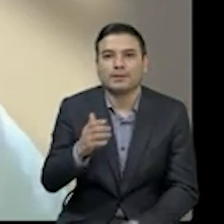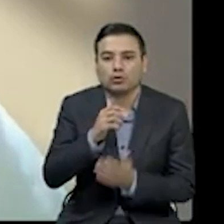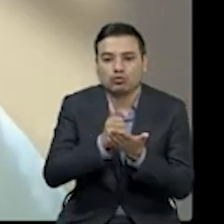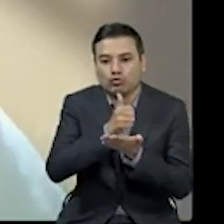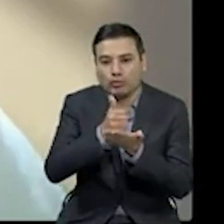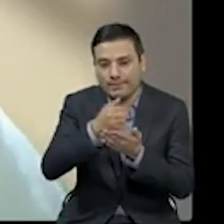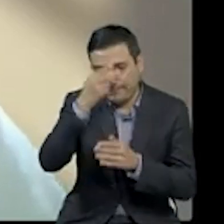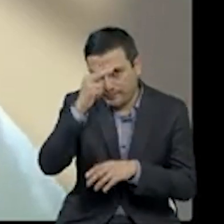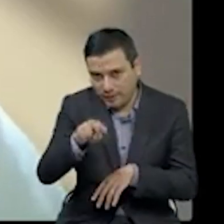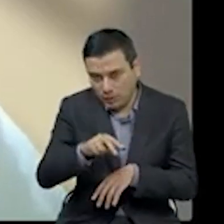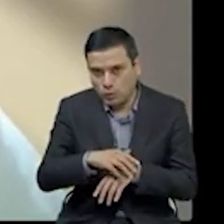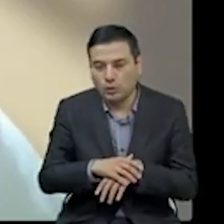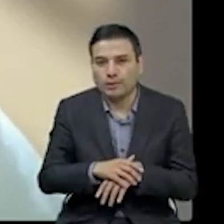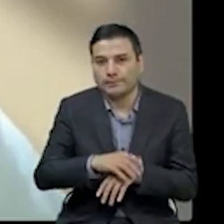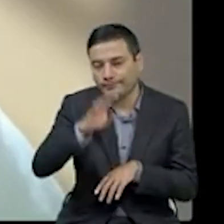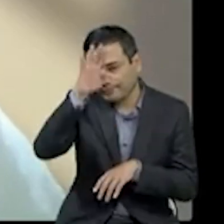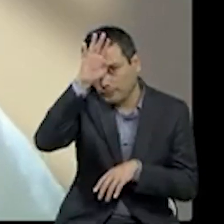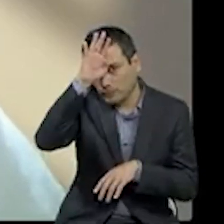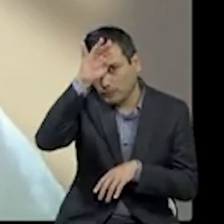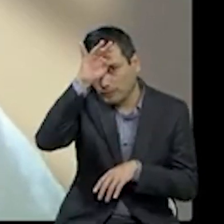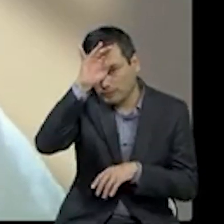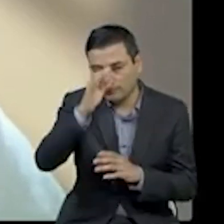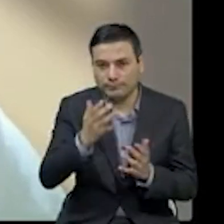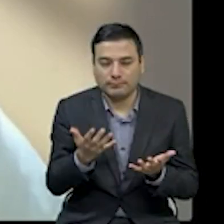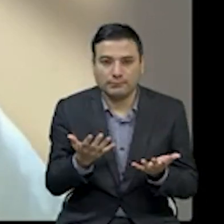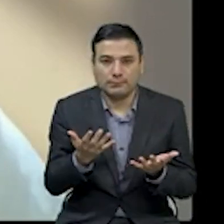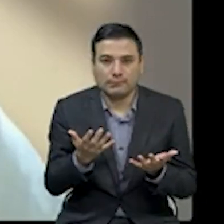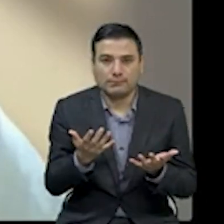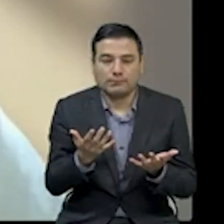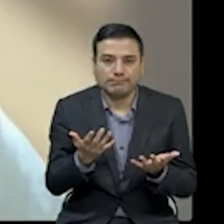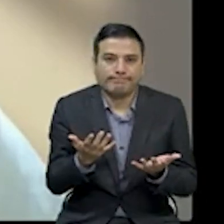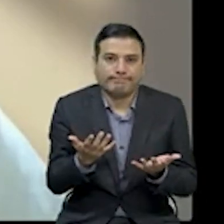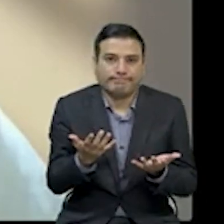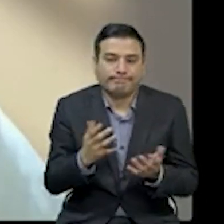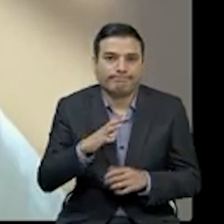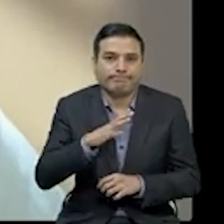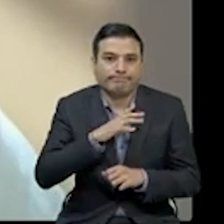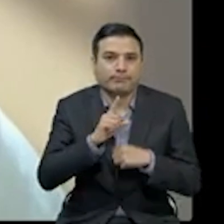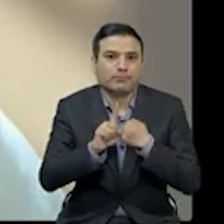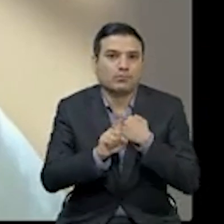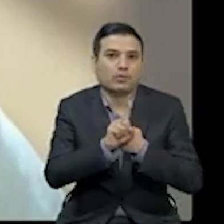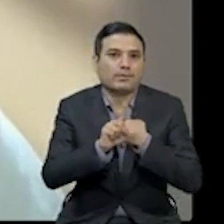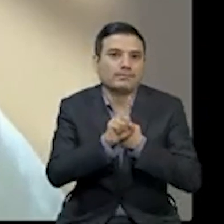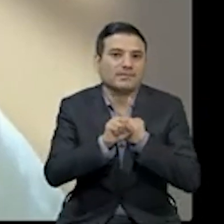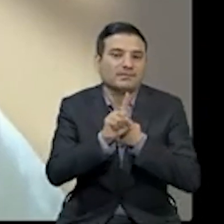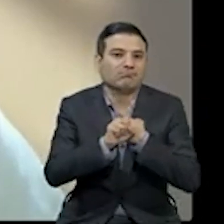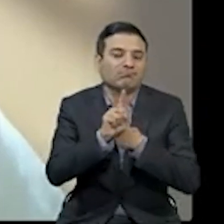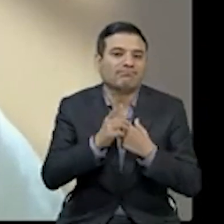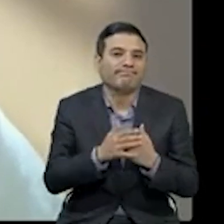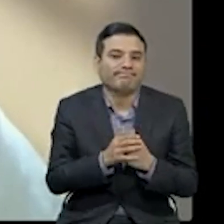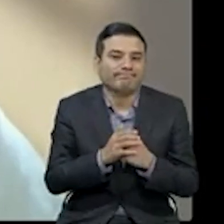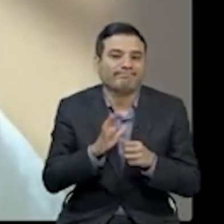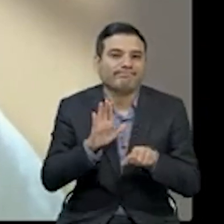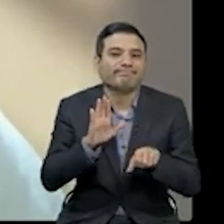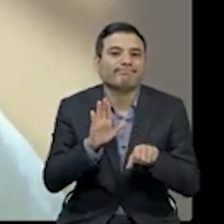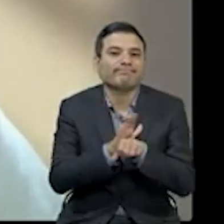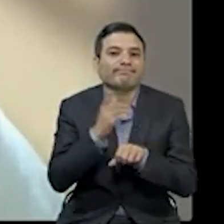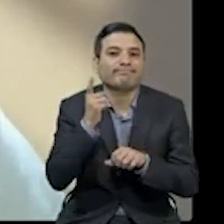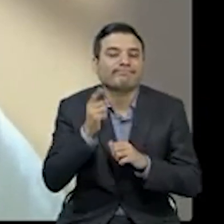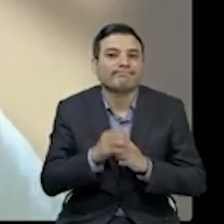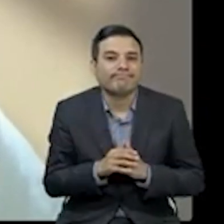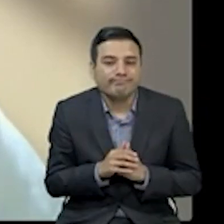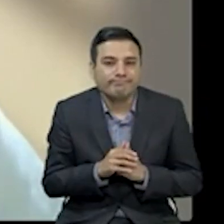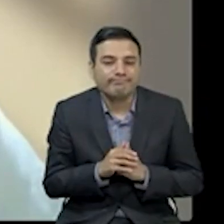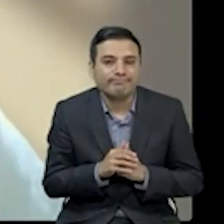de México, en Monterrey, han tenido problemas muy serios para lograr que